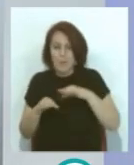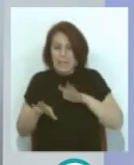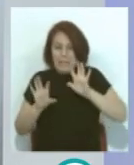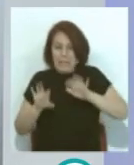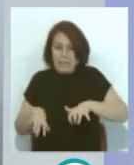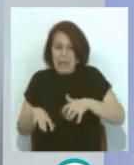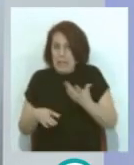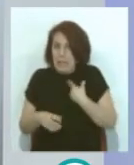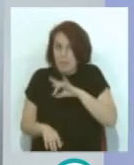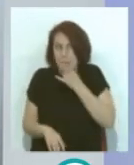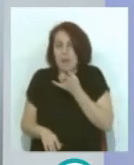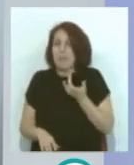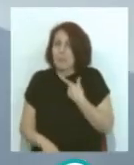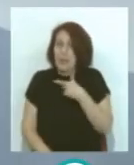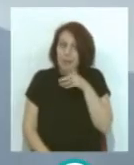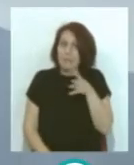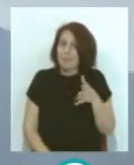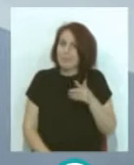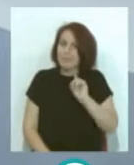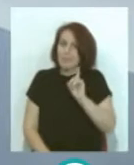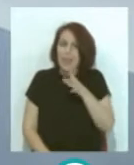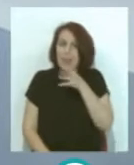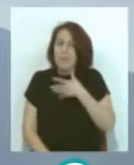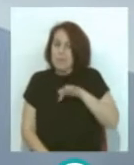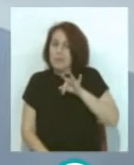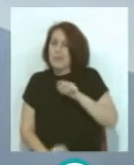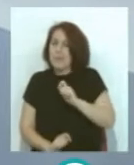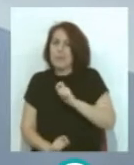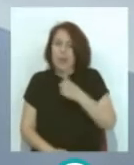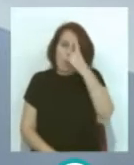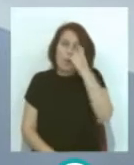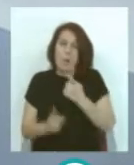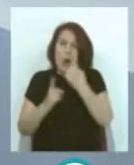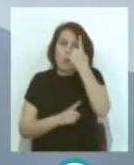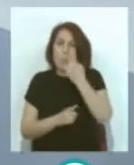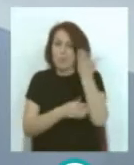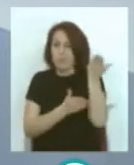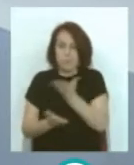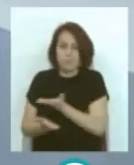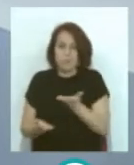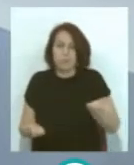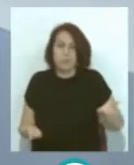verdad que bastante positivo. Nos acordamos de algunos recibimientos que terminaron